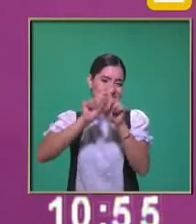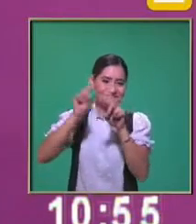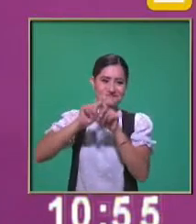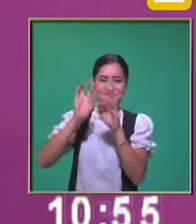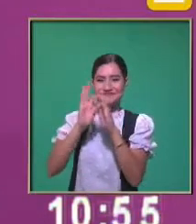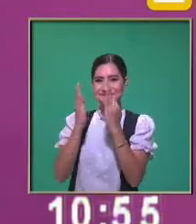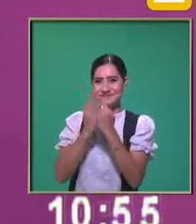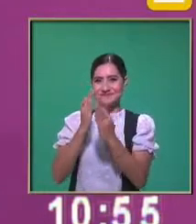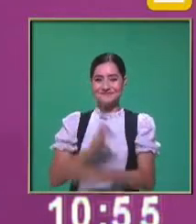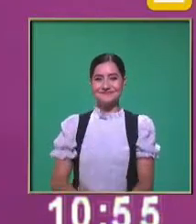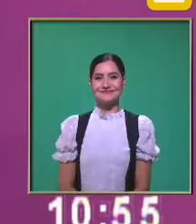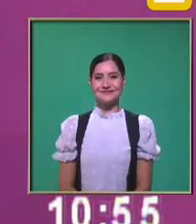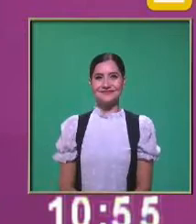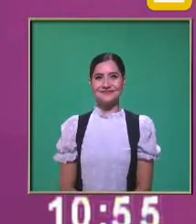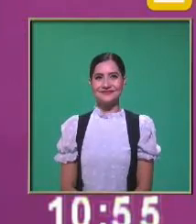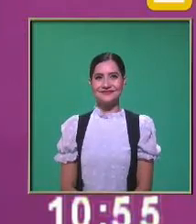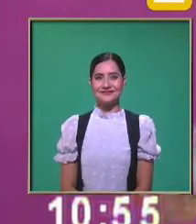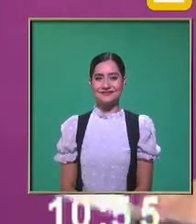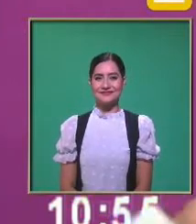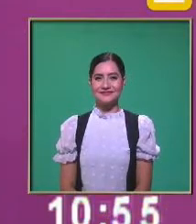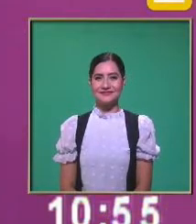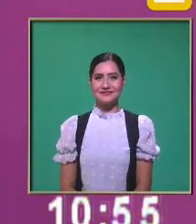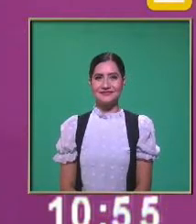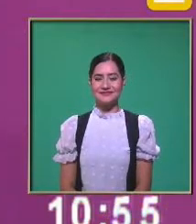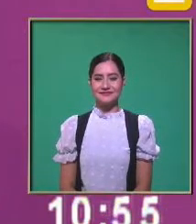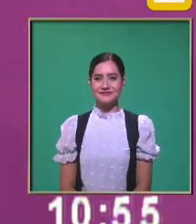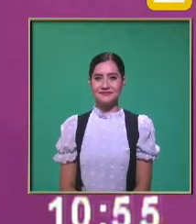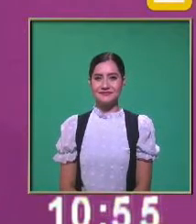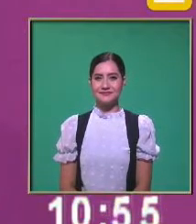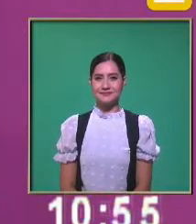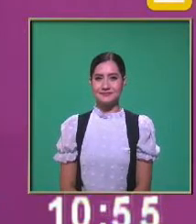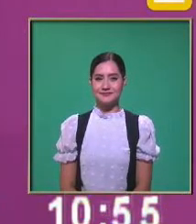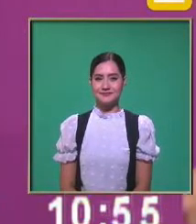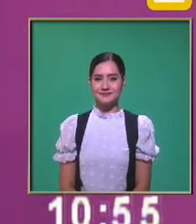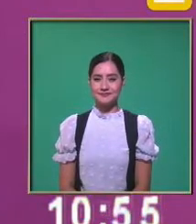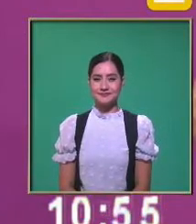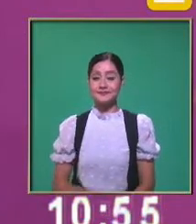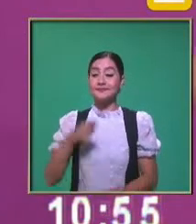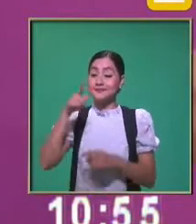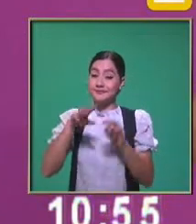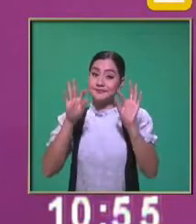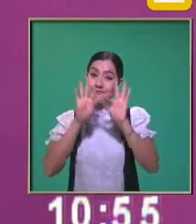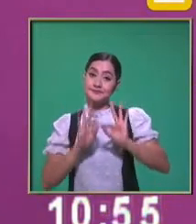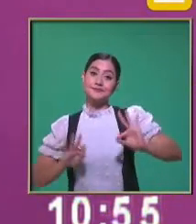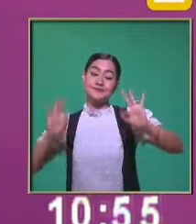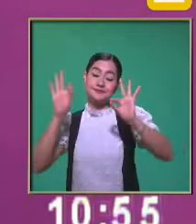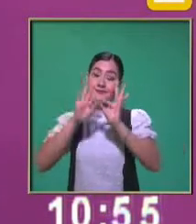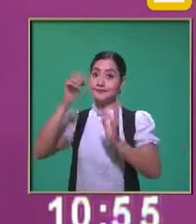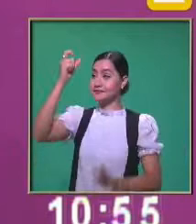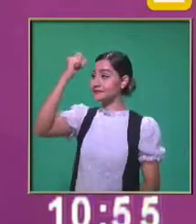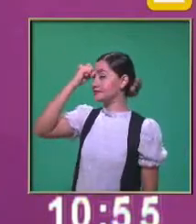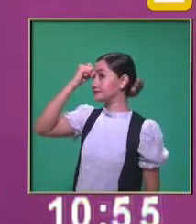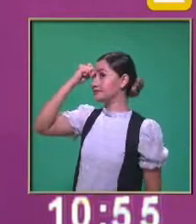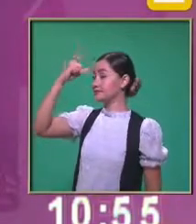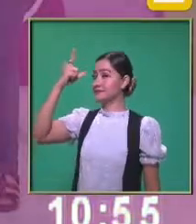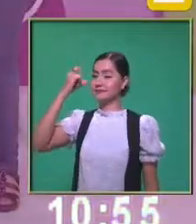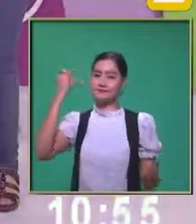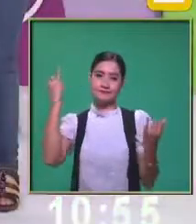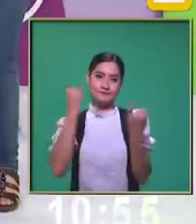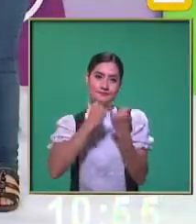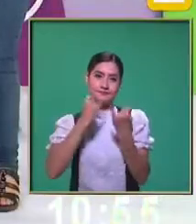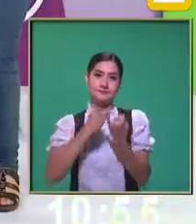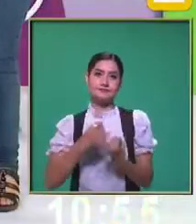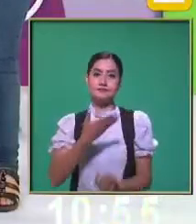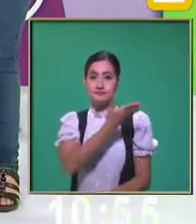Un gato. En fin, sí, y presta mucho este juego para la creatividad también. En fin, ya ustedes